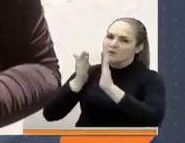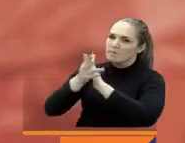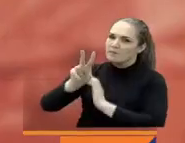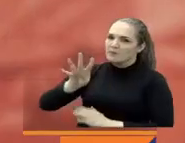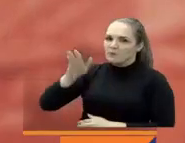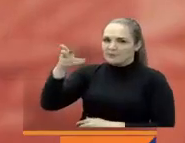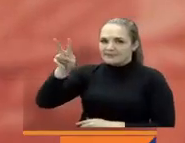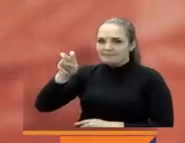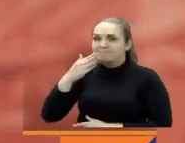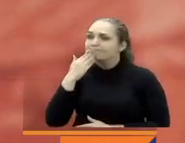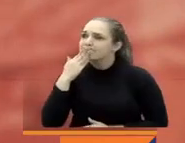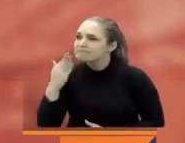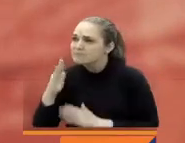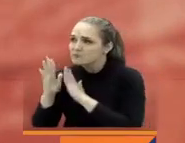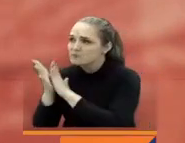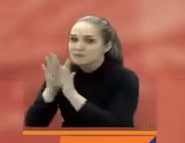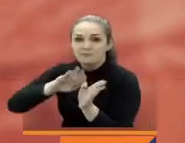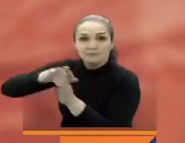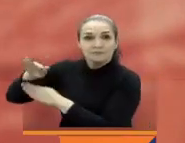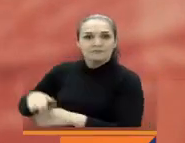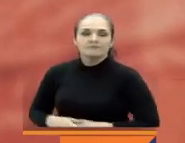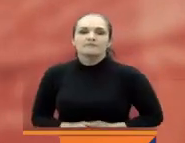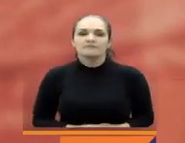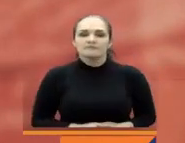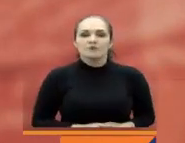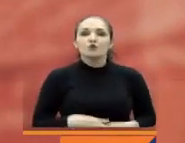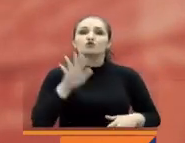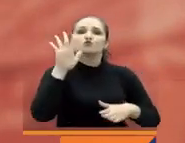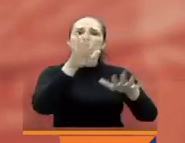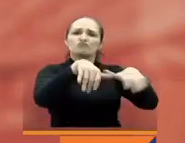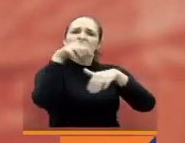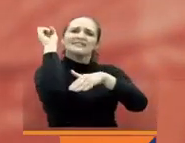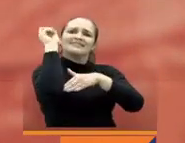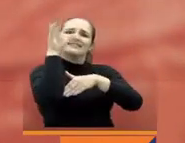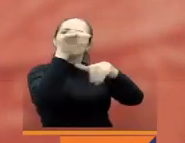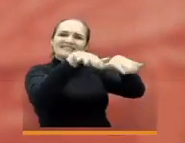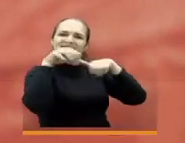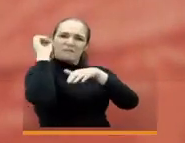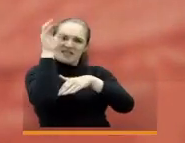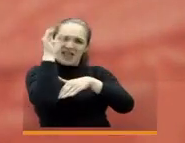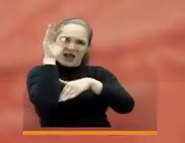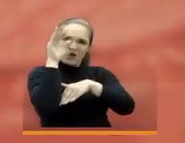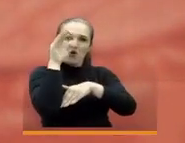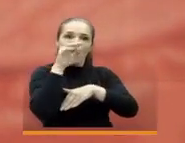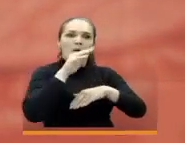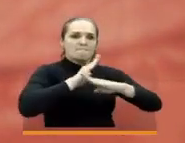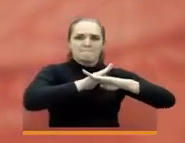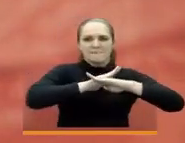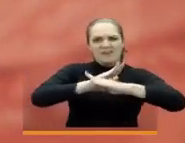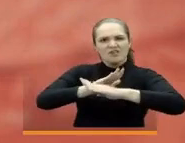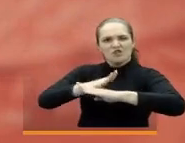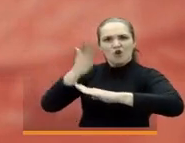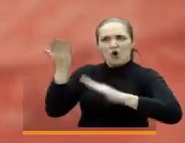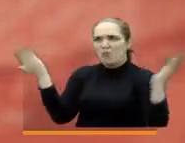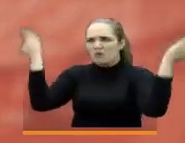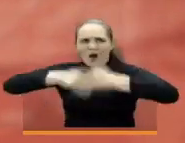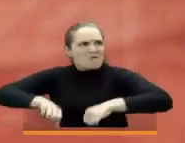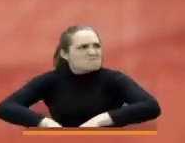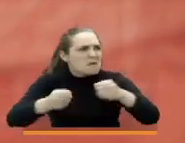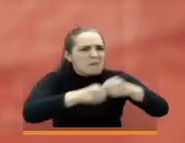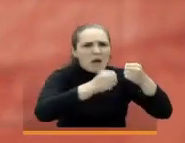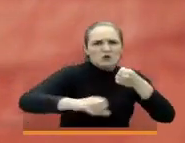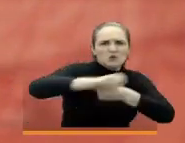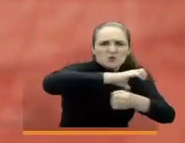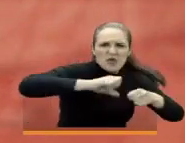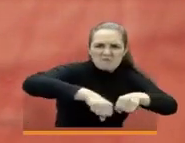muchas gracias por la información. Y durante la instalación del tercer seminario internacional, análisis y prevención del terrorismo urbano, el presidente Iván Duque pidió que